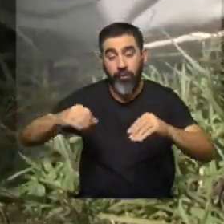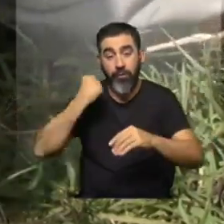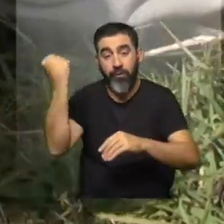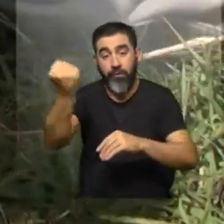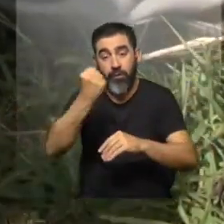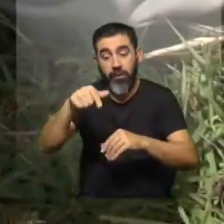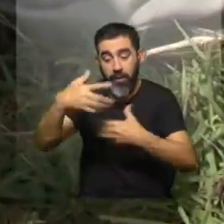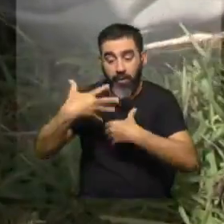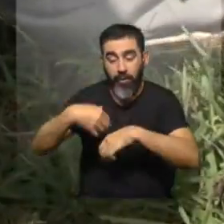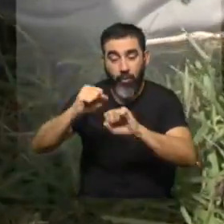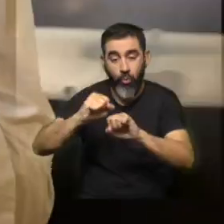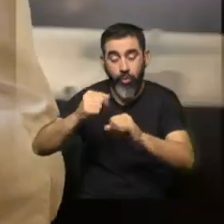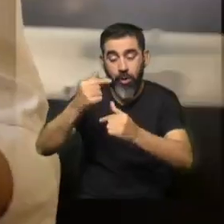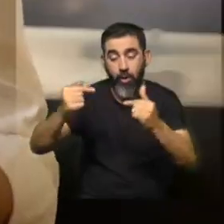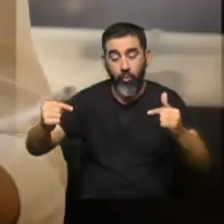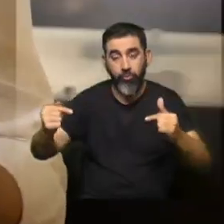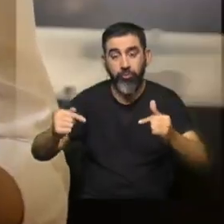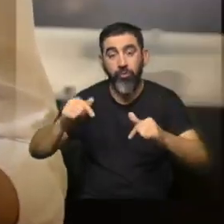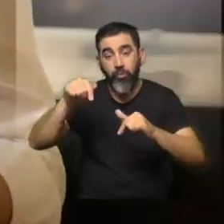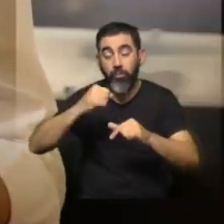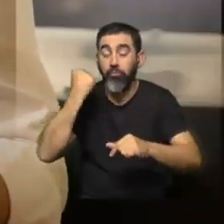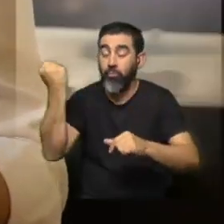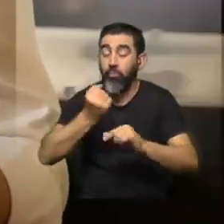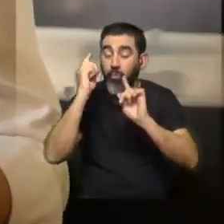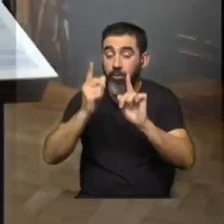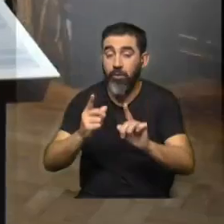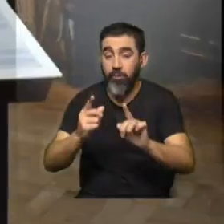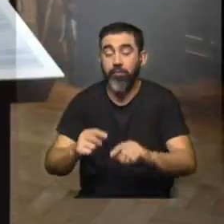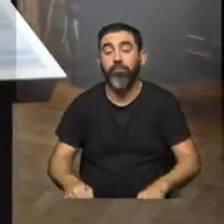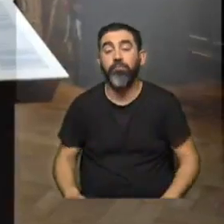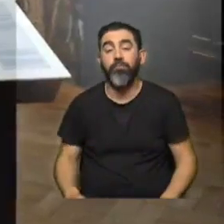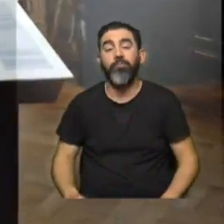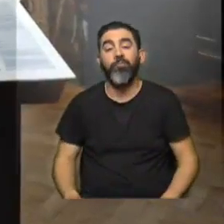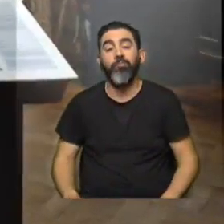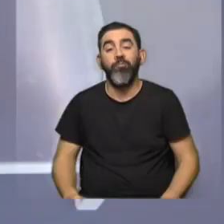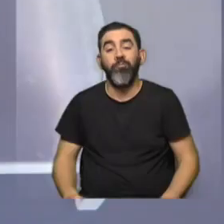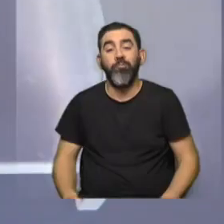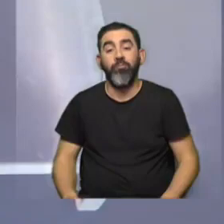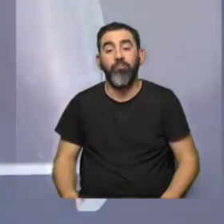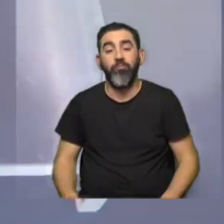la que aparecen esas piezas que hoy son tan importantes como los objetos.